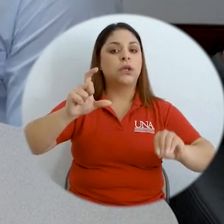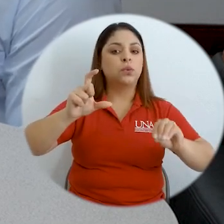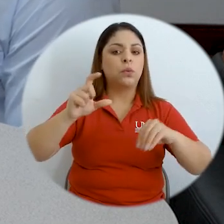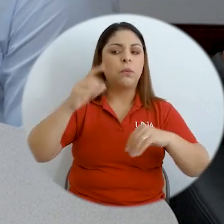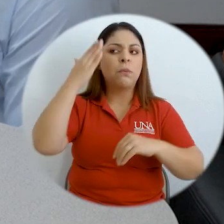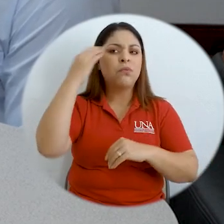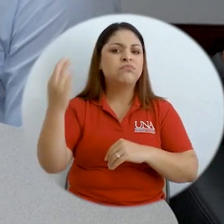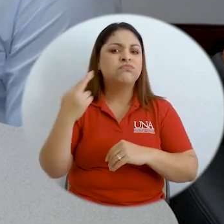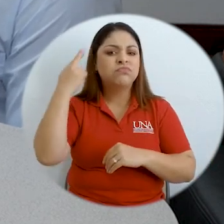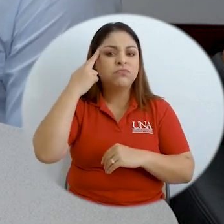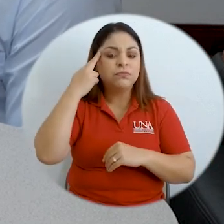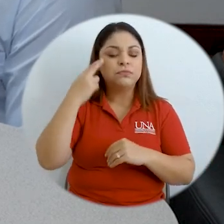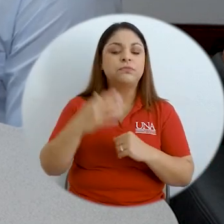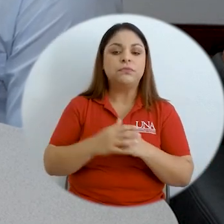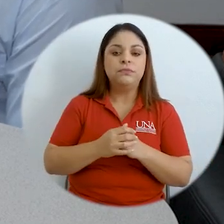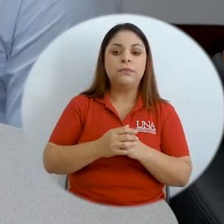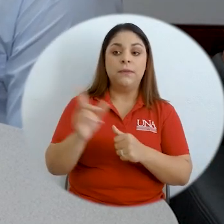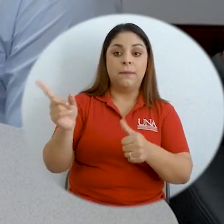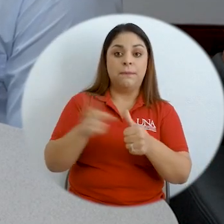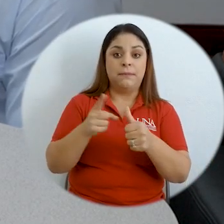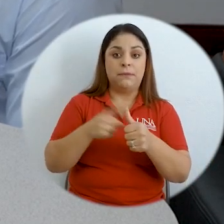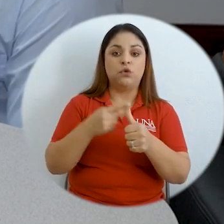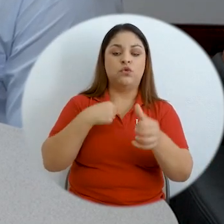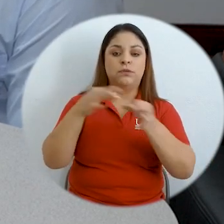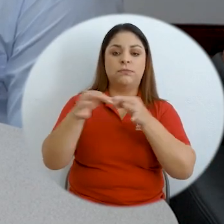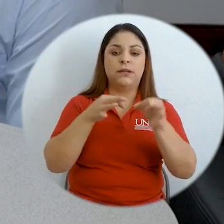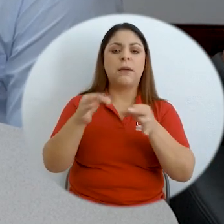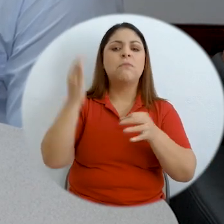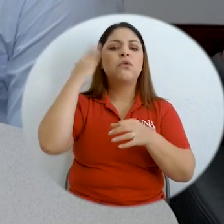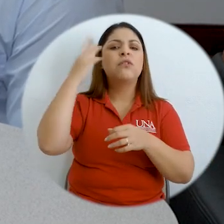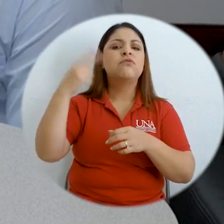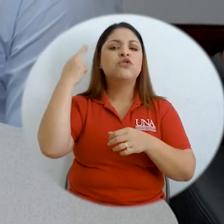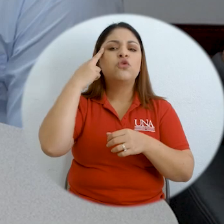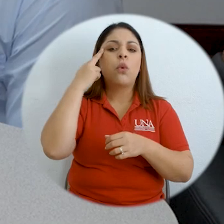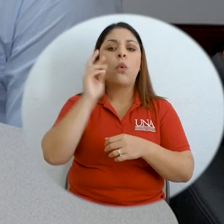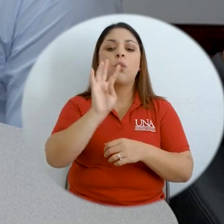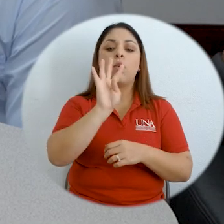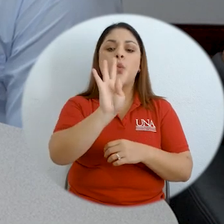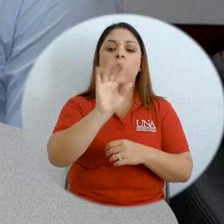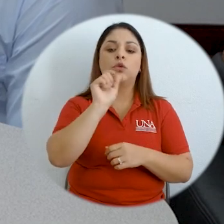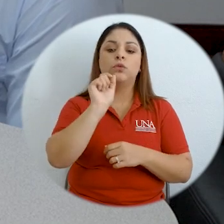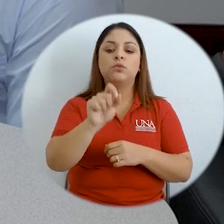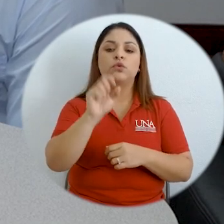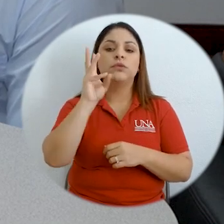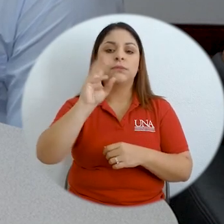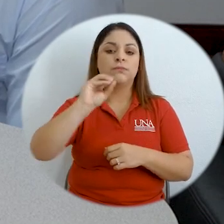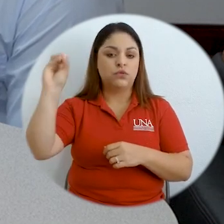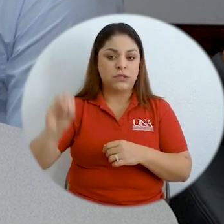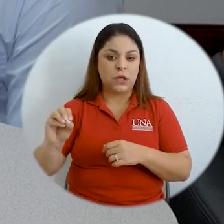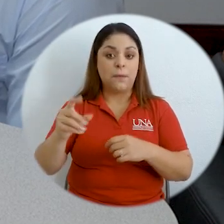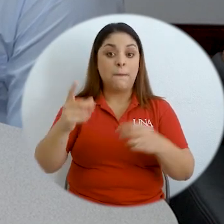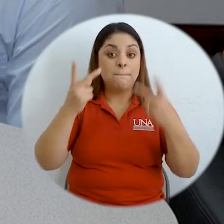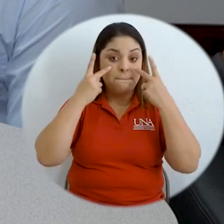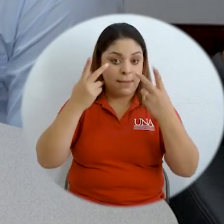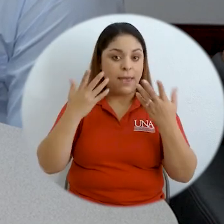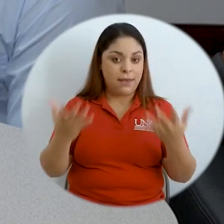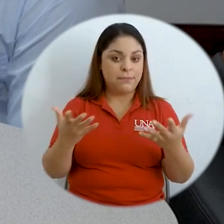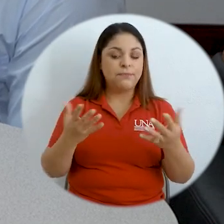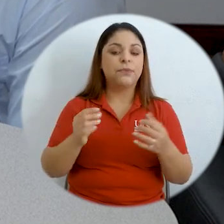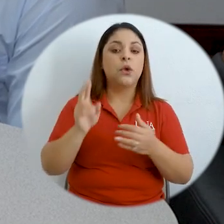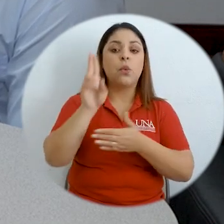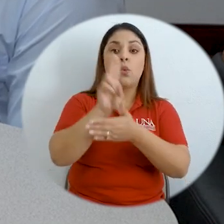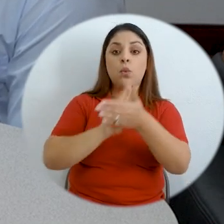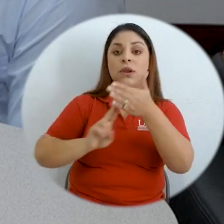Primero, explicar para que se pueda comprender cuál es el origen del 4,6%. Las universidades en el 2020 y